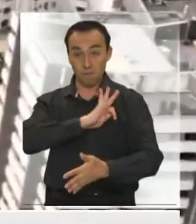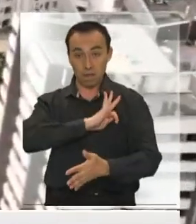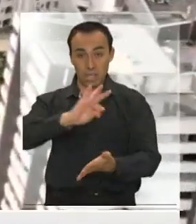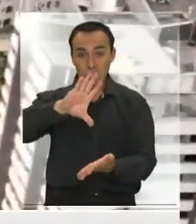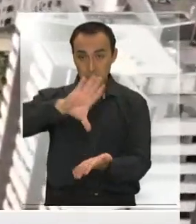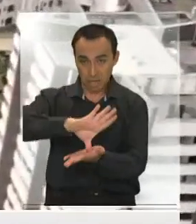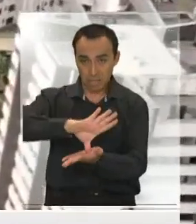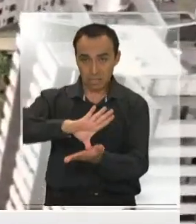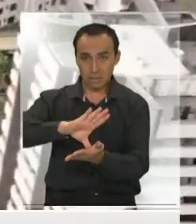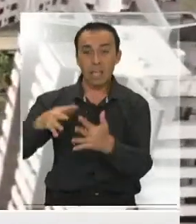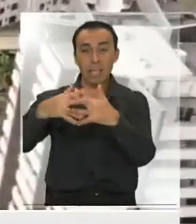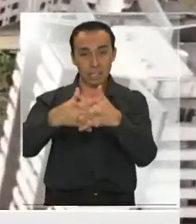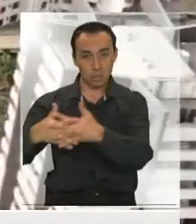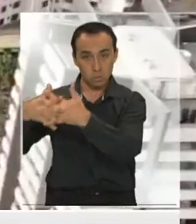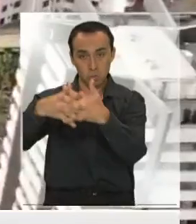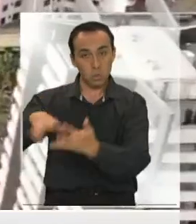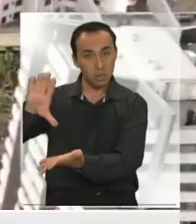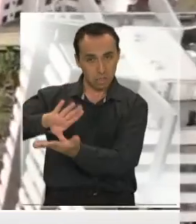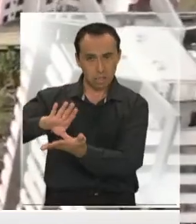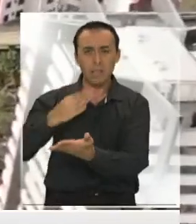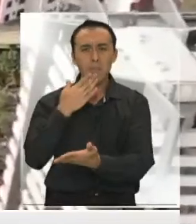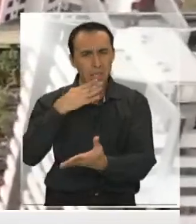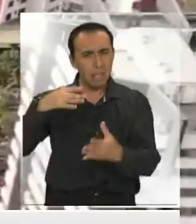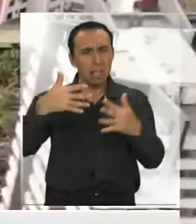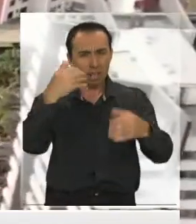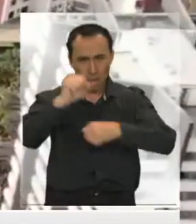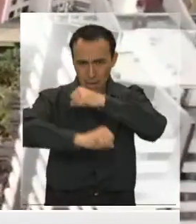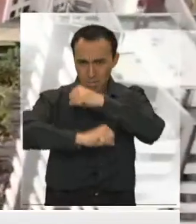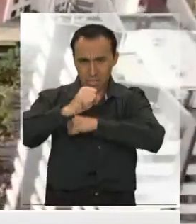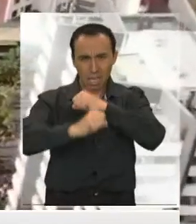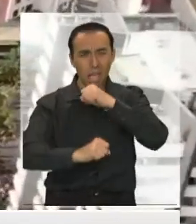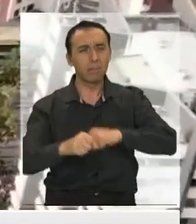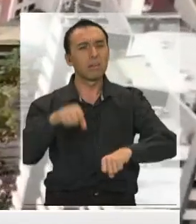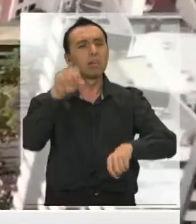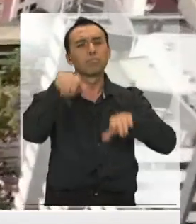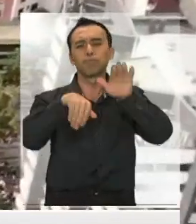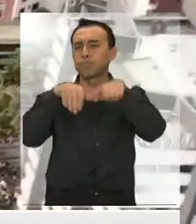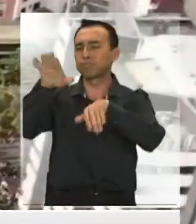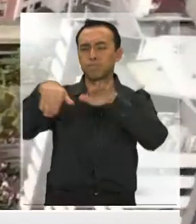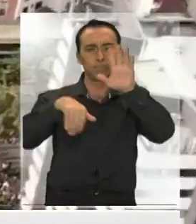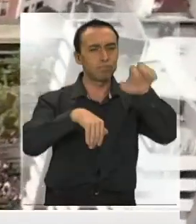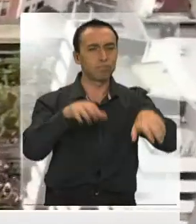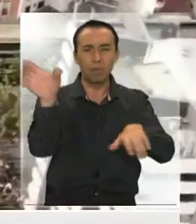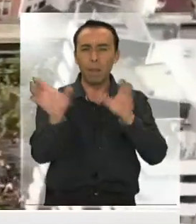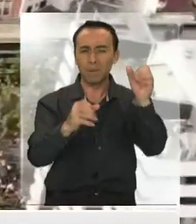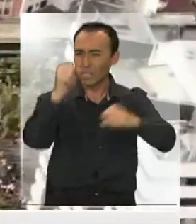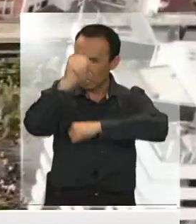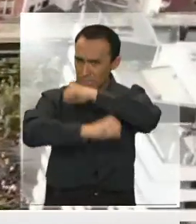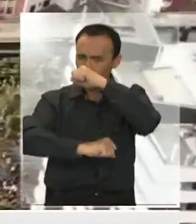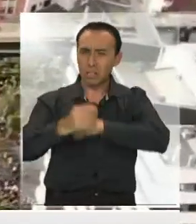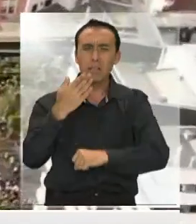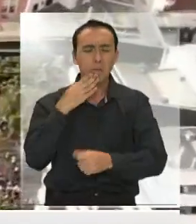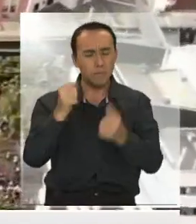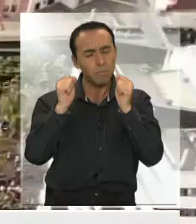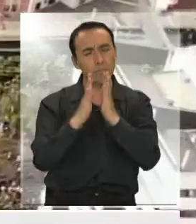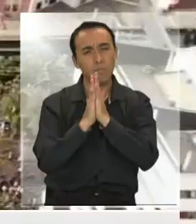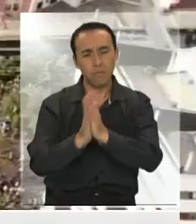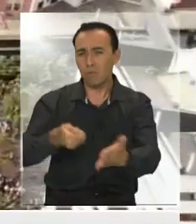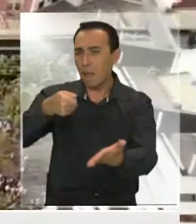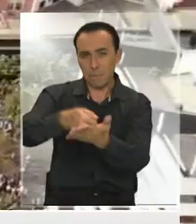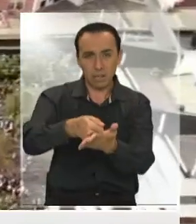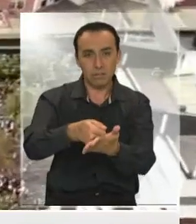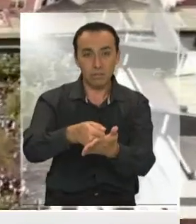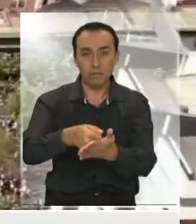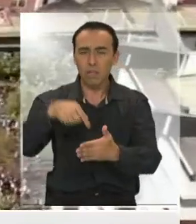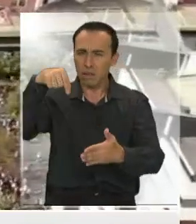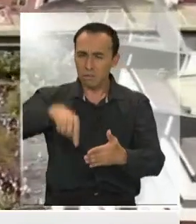poco, se ha vivido en Estados Unidos con empresarios que han llamado también a los superricos a pagar más impuestos. cuando estamos discutiendo, recién veíamos a Álvaro Elizalde